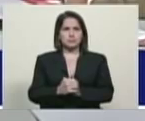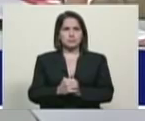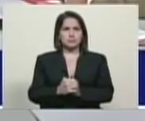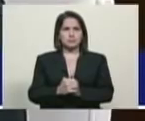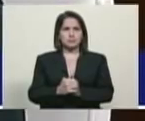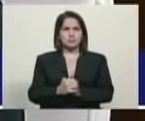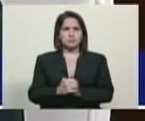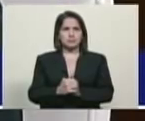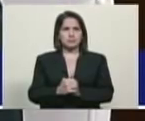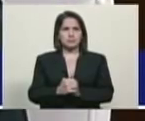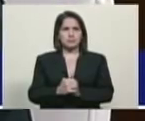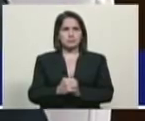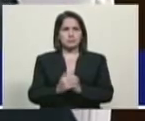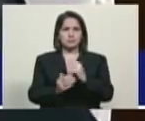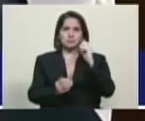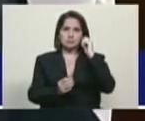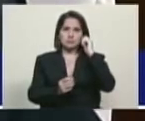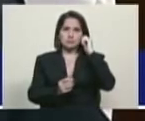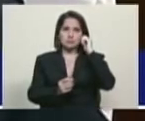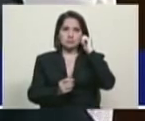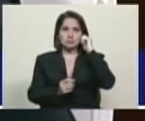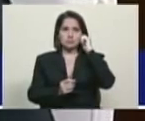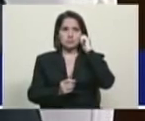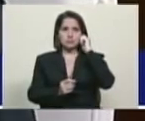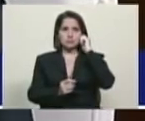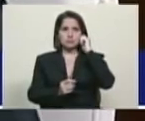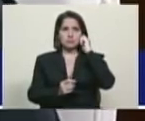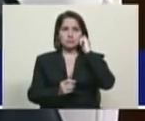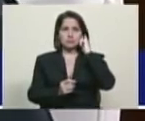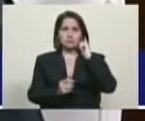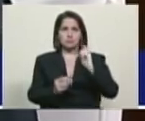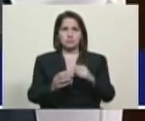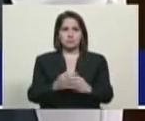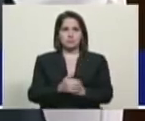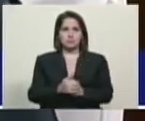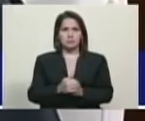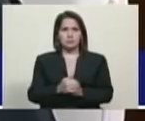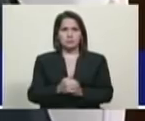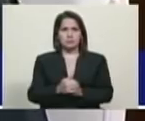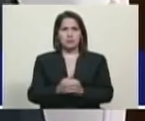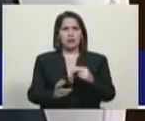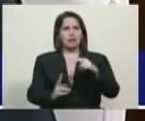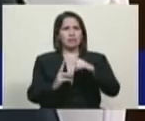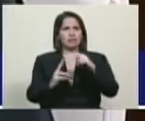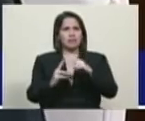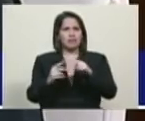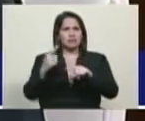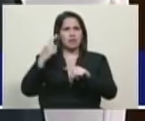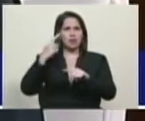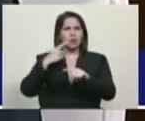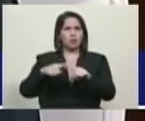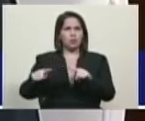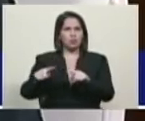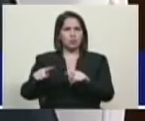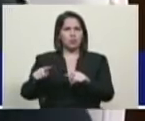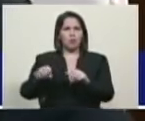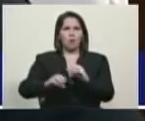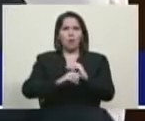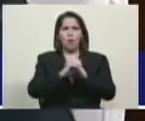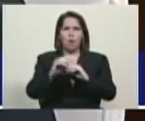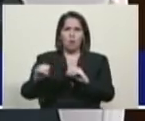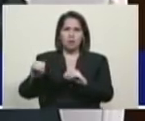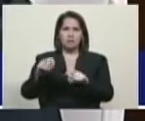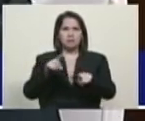semilla nacional con buenos rendimientos, una de ellas en Aragua, otra en Táchira y la otra en la región de Oriente,